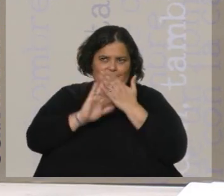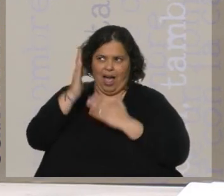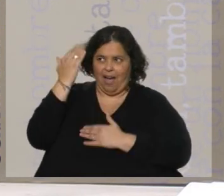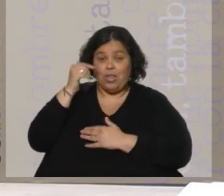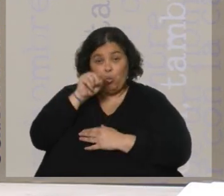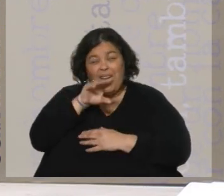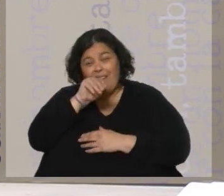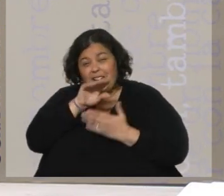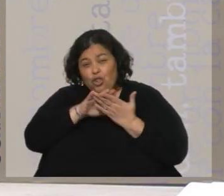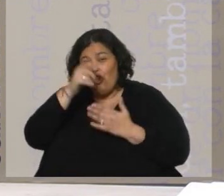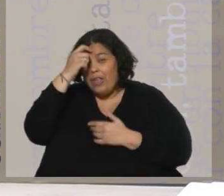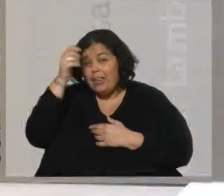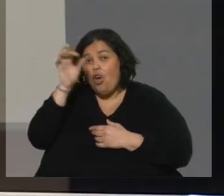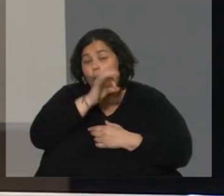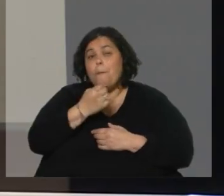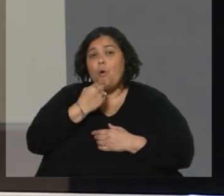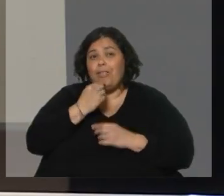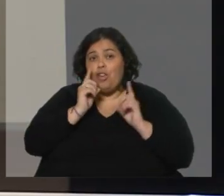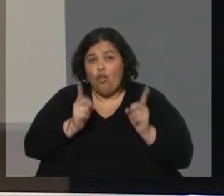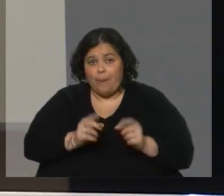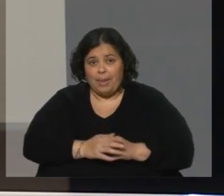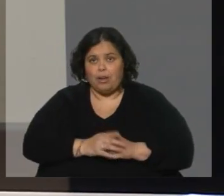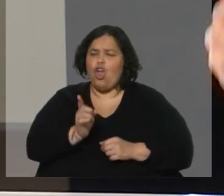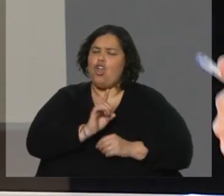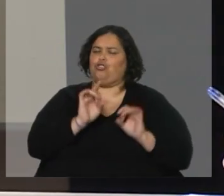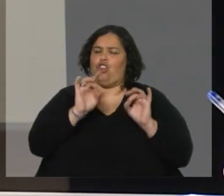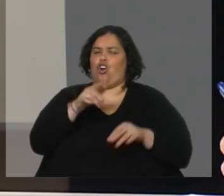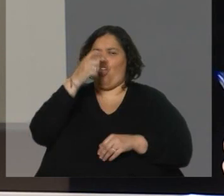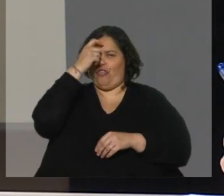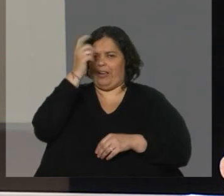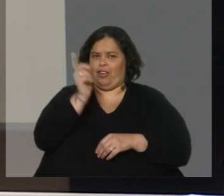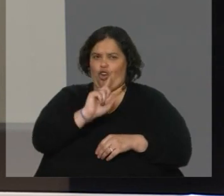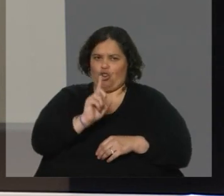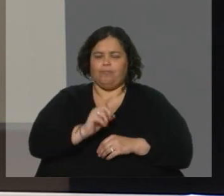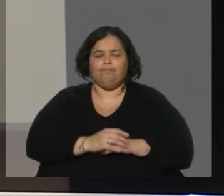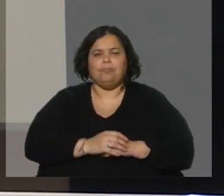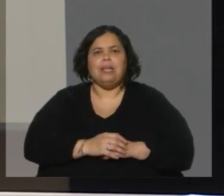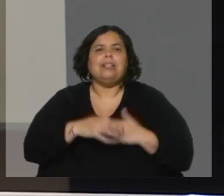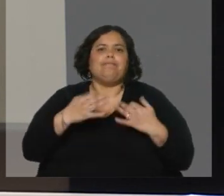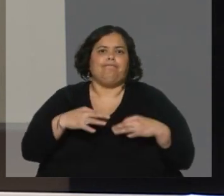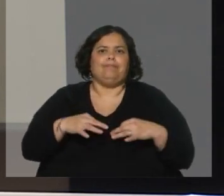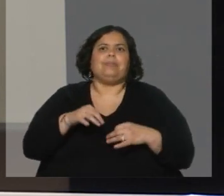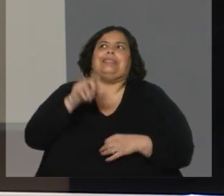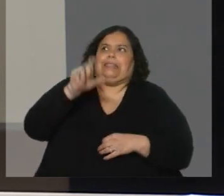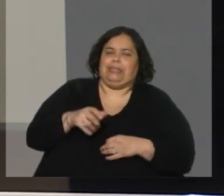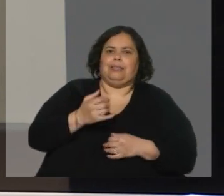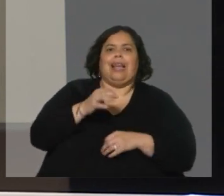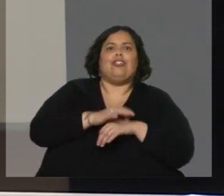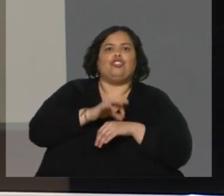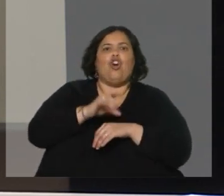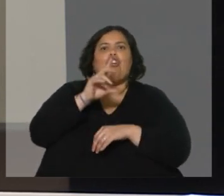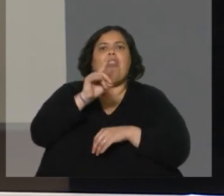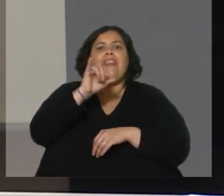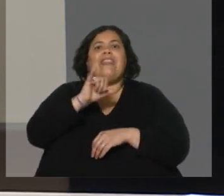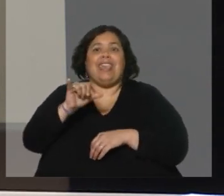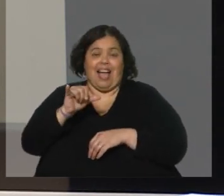político no no me refiero Solo a lo técnico claramente el doctor Díaz es de izquierda nosotros nos conocemos